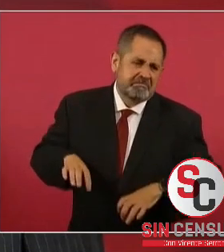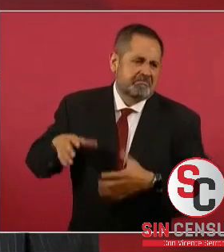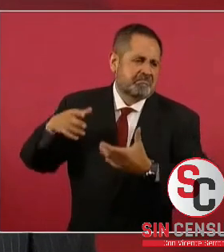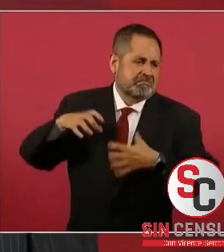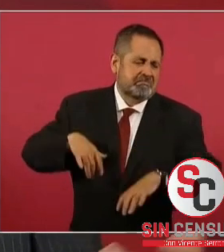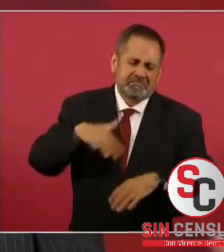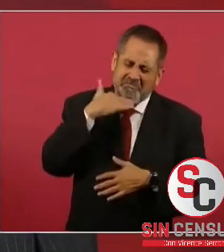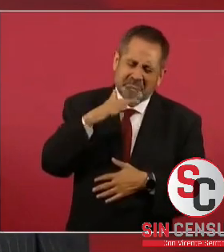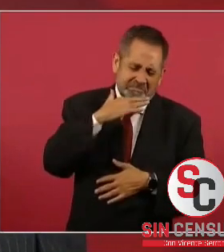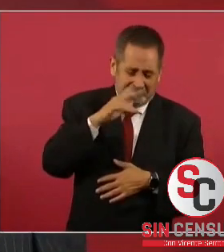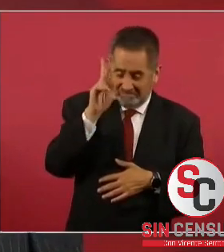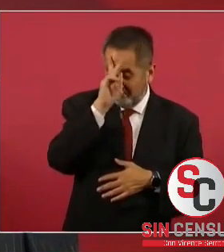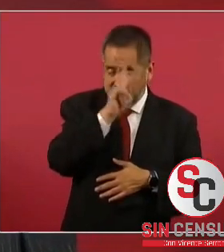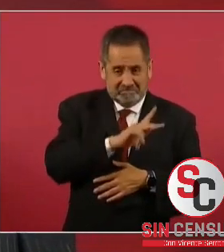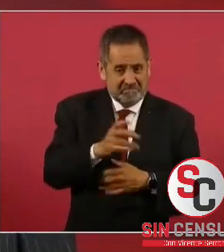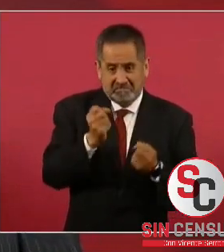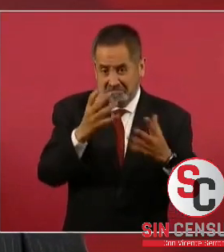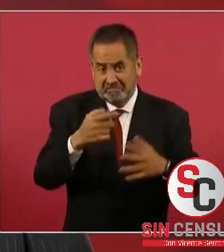Se robaban